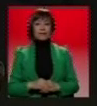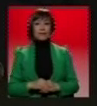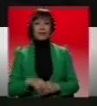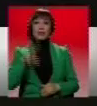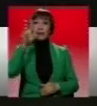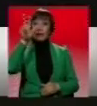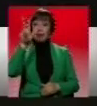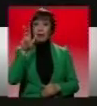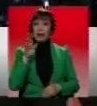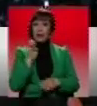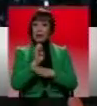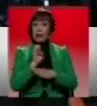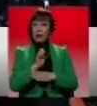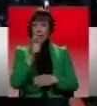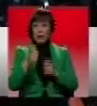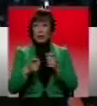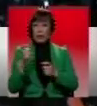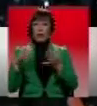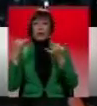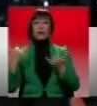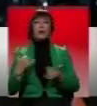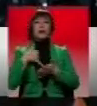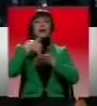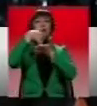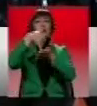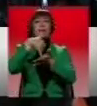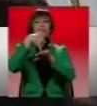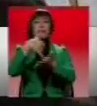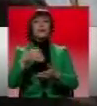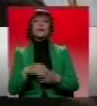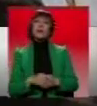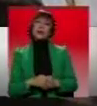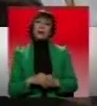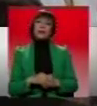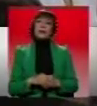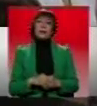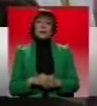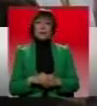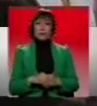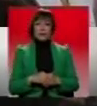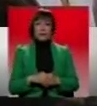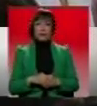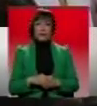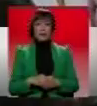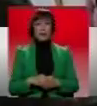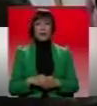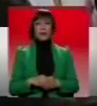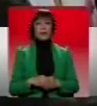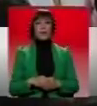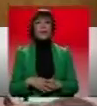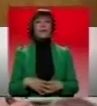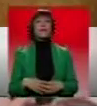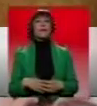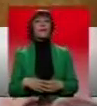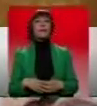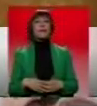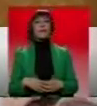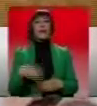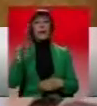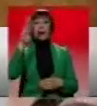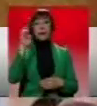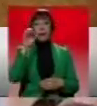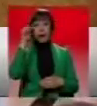Tres ecuatorianos destacados fueron premiados en la 41ª edición de los premios Eugenio Espejo. Beatriz